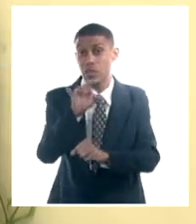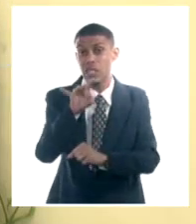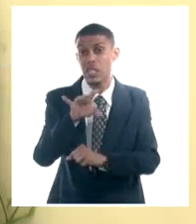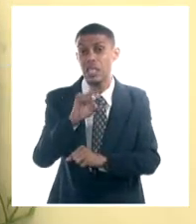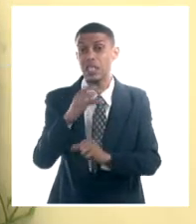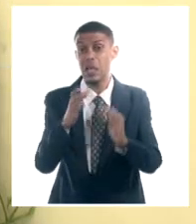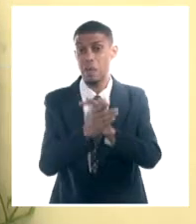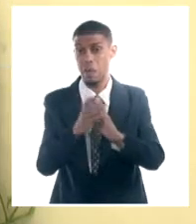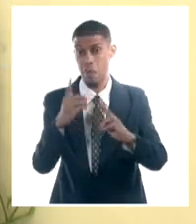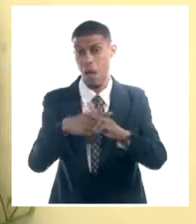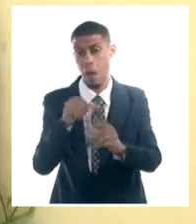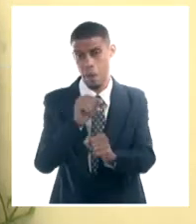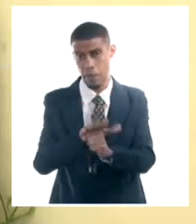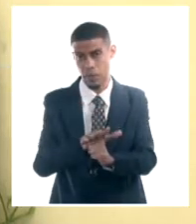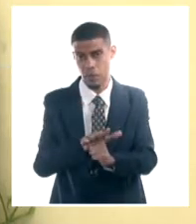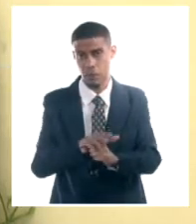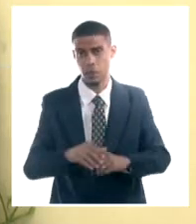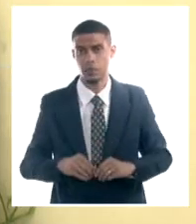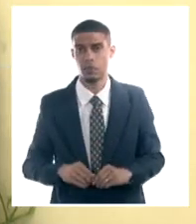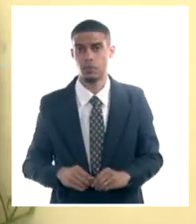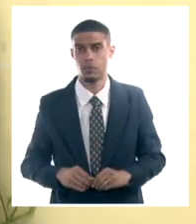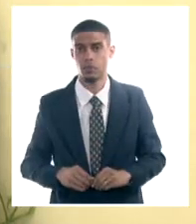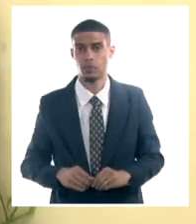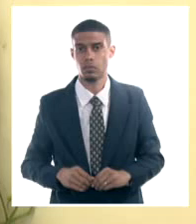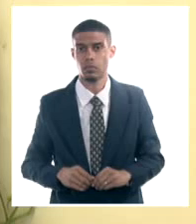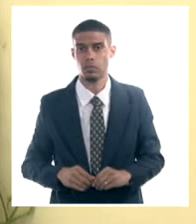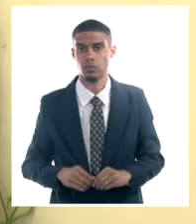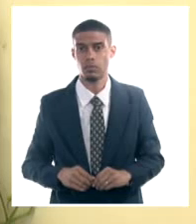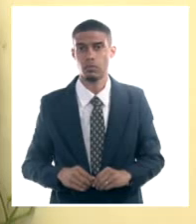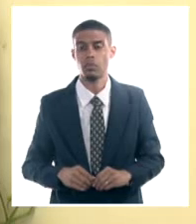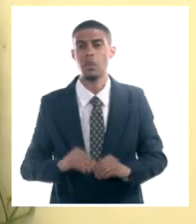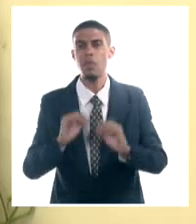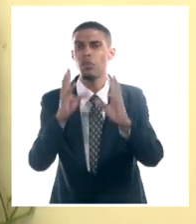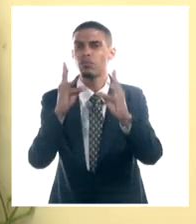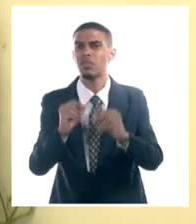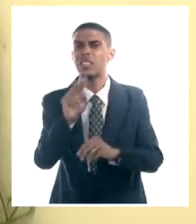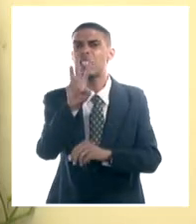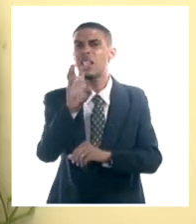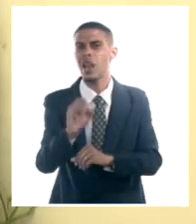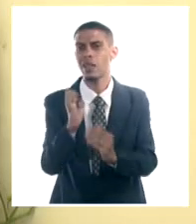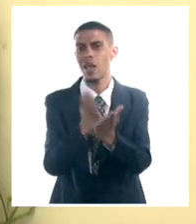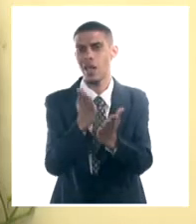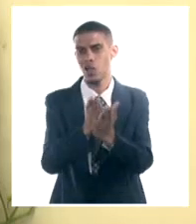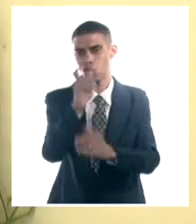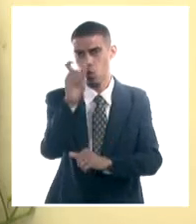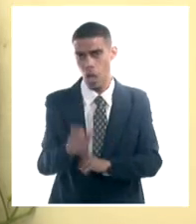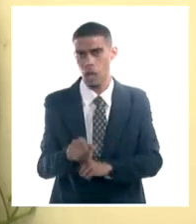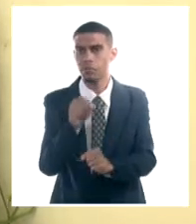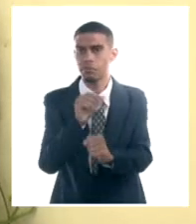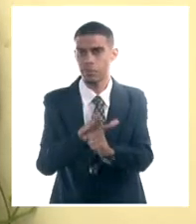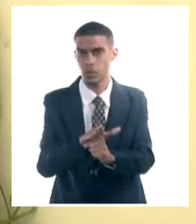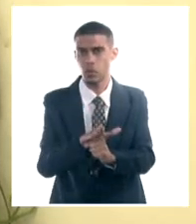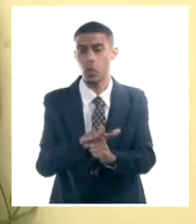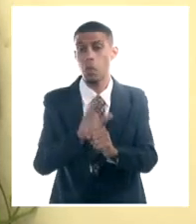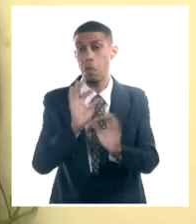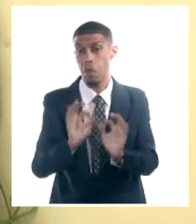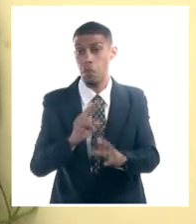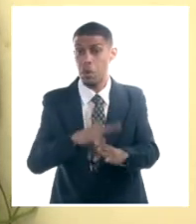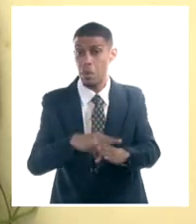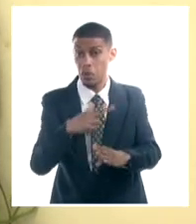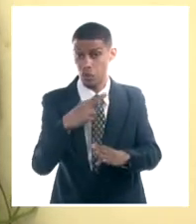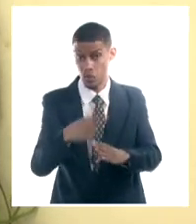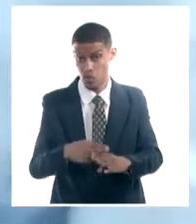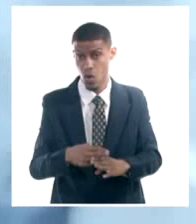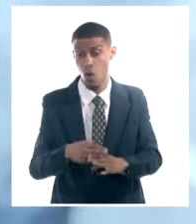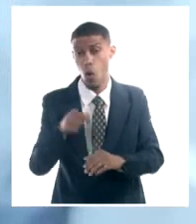mayo, con una cantidad, con 30 estudiantes en la preselección nacional, la representación que ha tenido